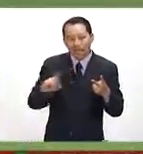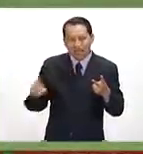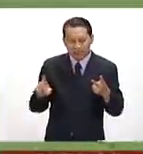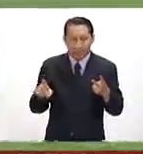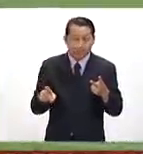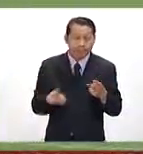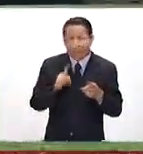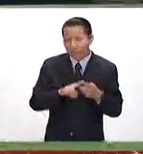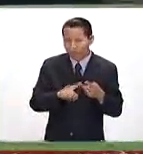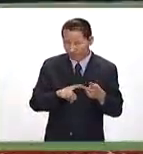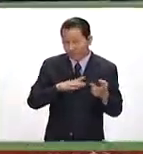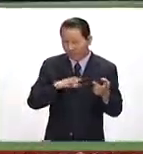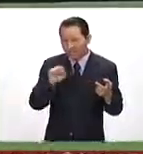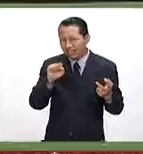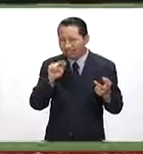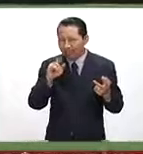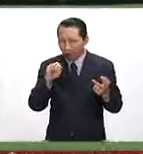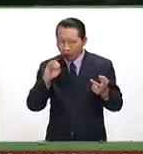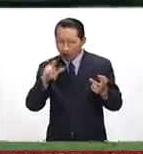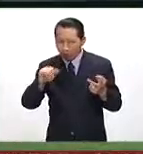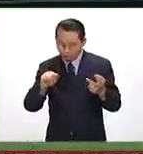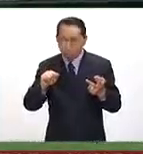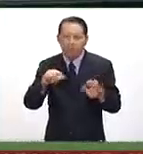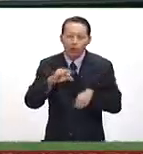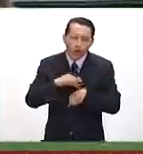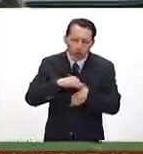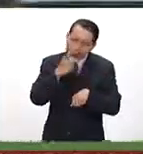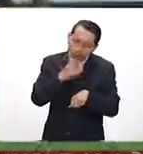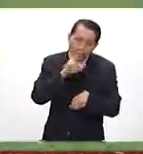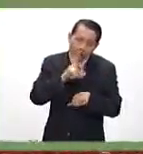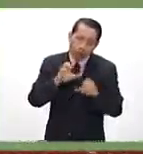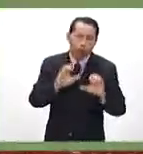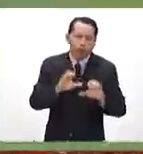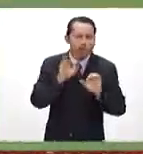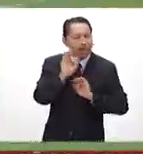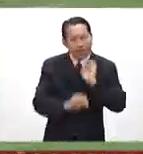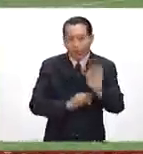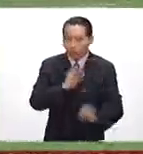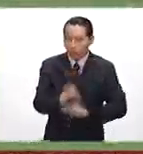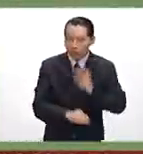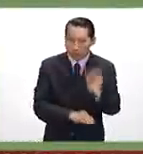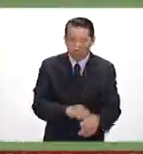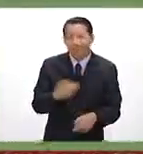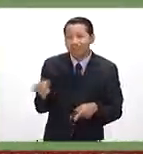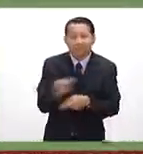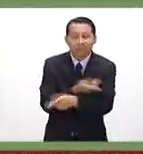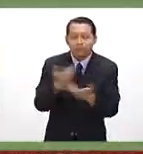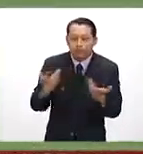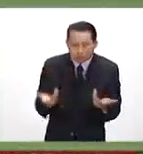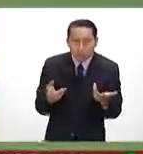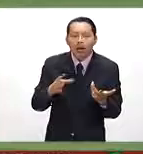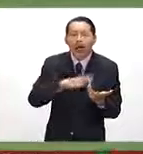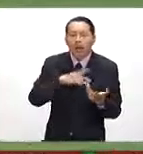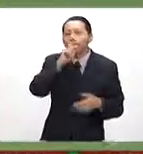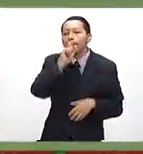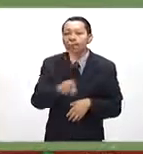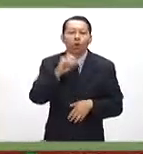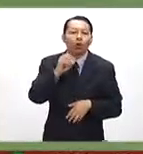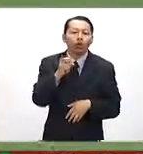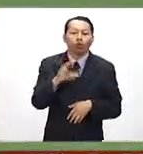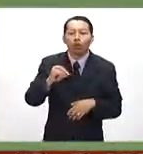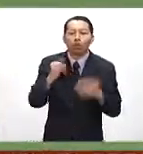nacionales, Santiago Baños, dijo que era preferible cuidarlos. Así que, bueno, pues obviamente con esta situación se está viendo que el propio Osorio